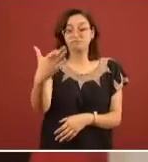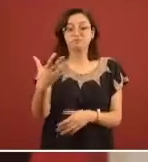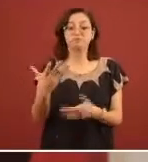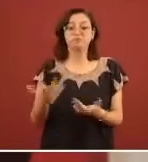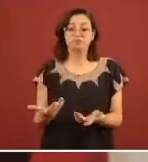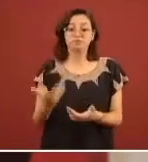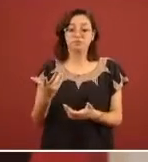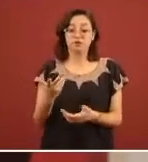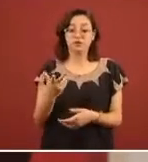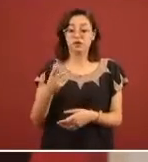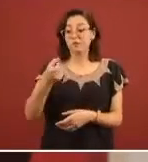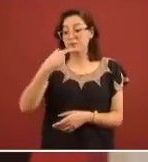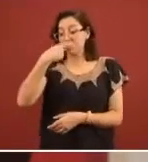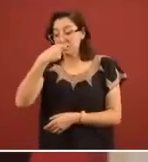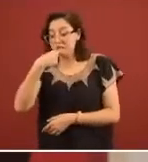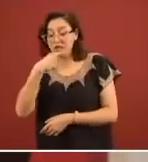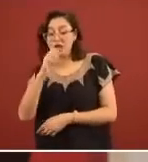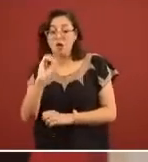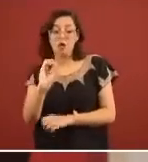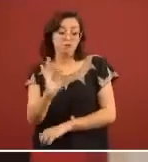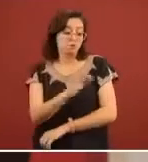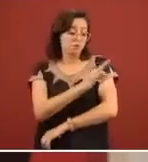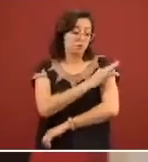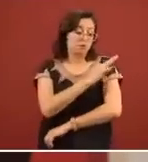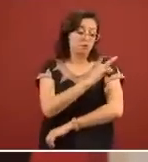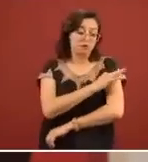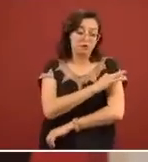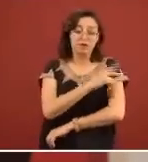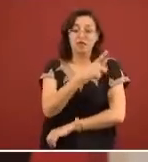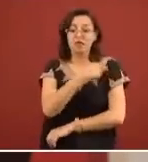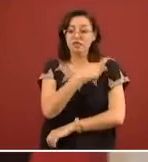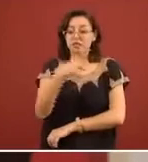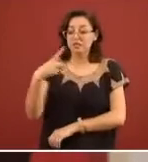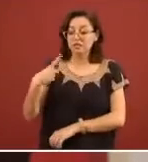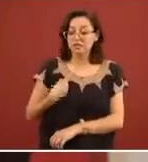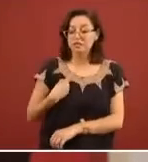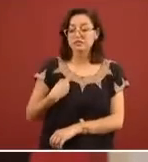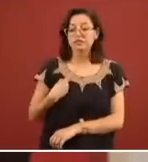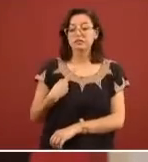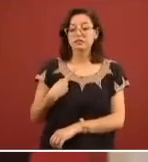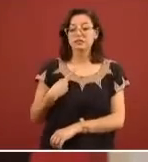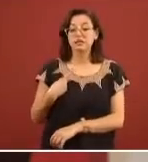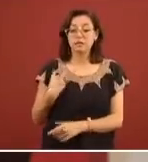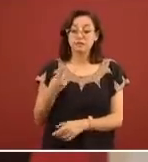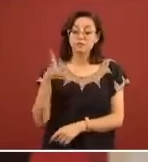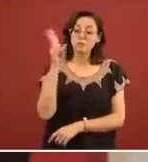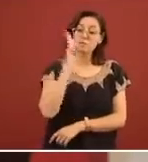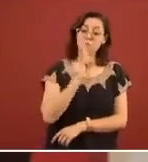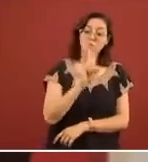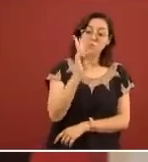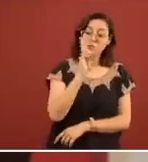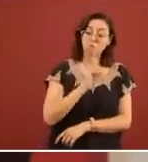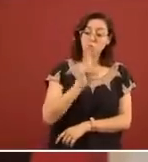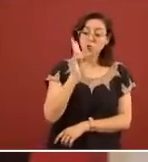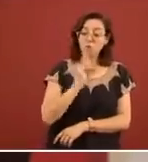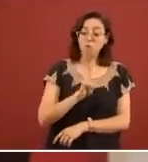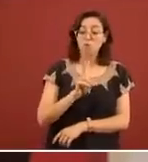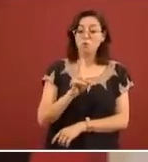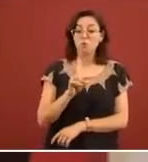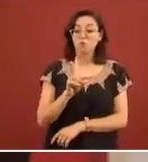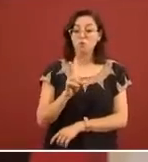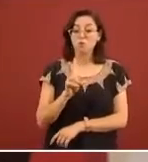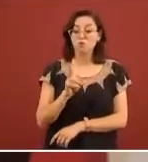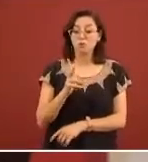principios activos de un medicamento o de una vacuna tienen que ser probados primero en condiciones experimentales, literalmente